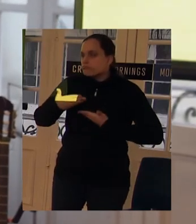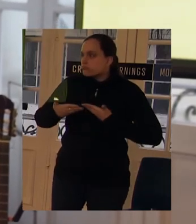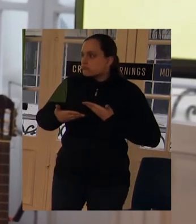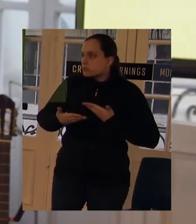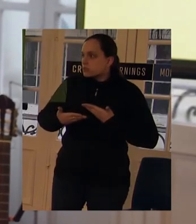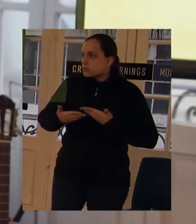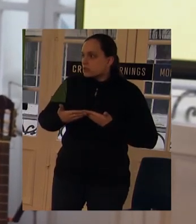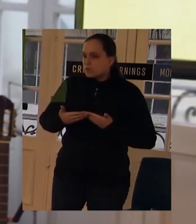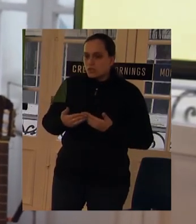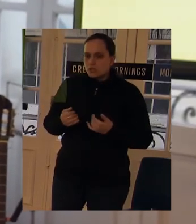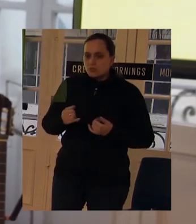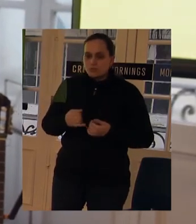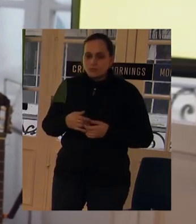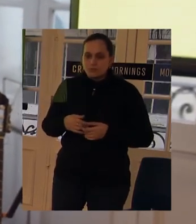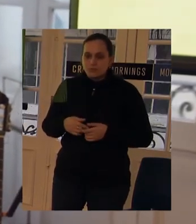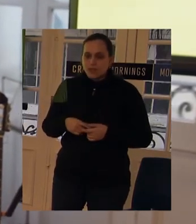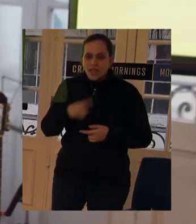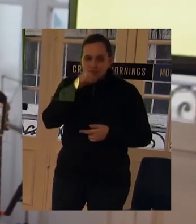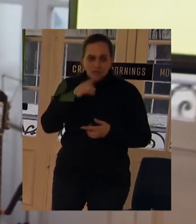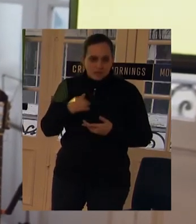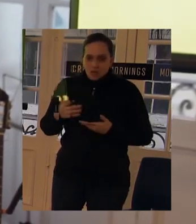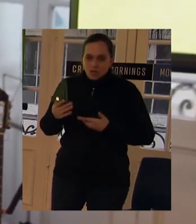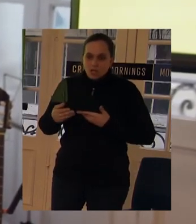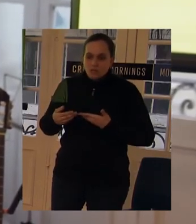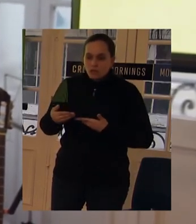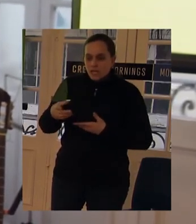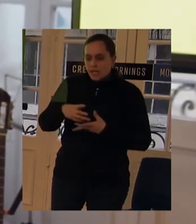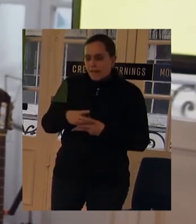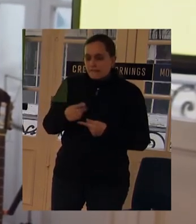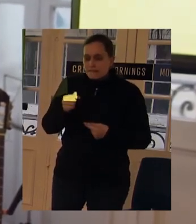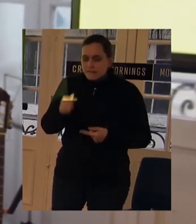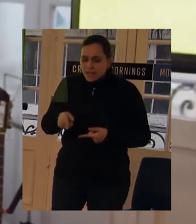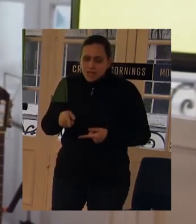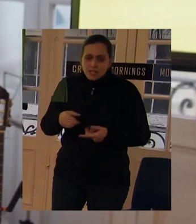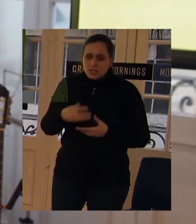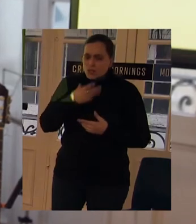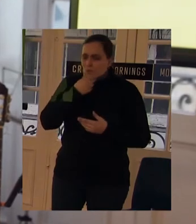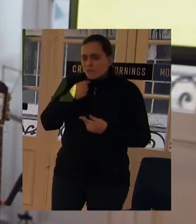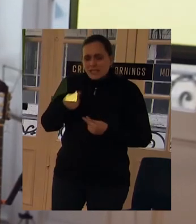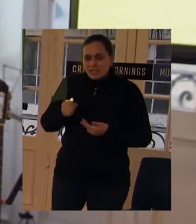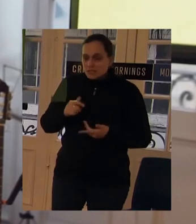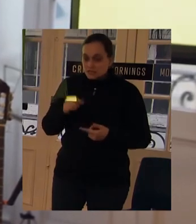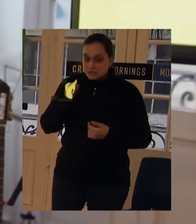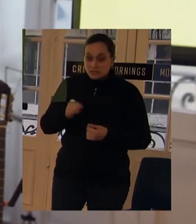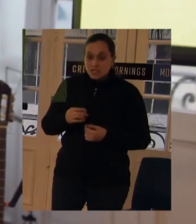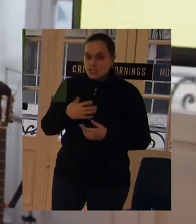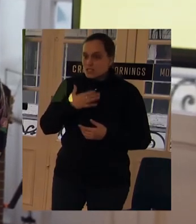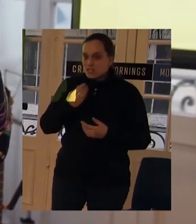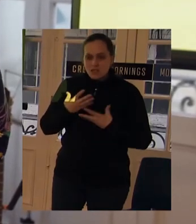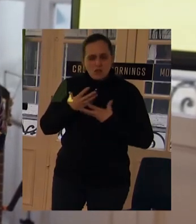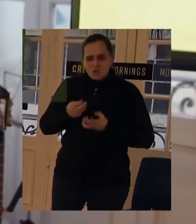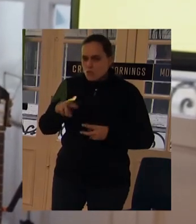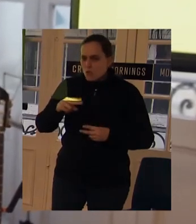que él se sienta identificado con la pieza. Él, ella, ella se sienta identificado con la pieza.